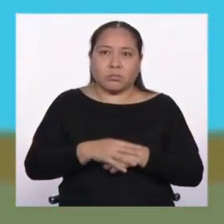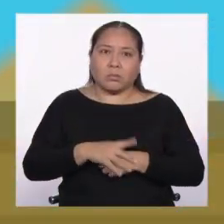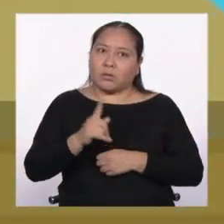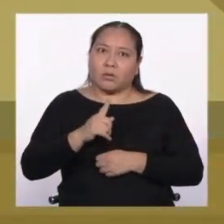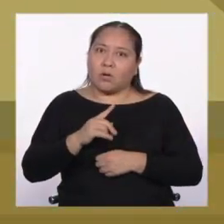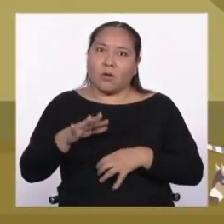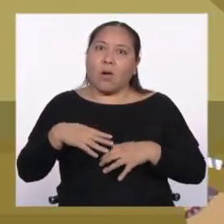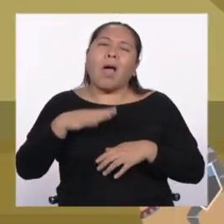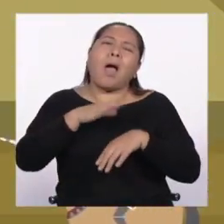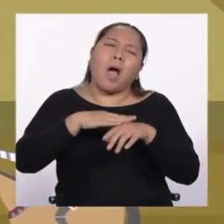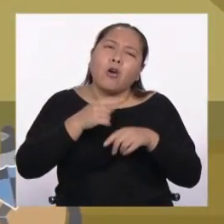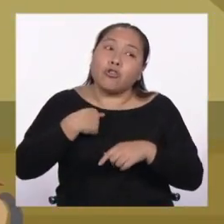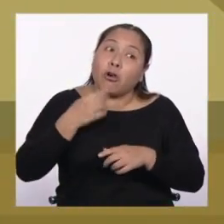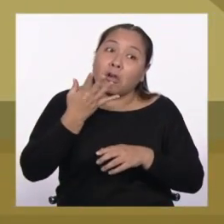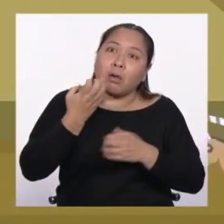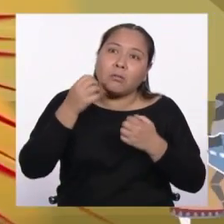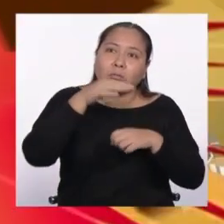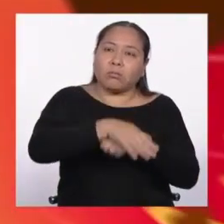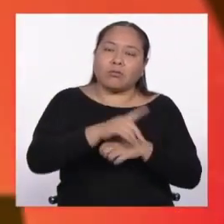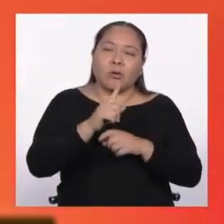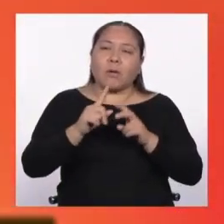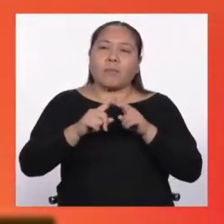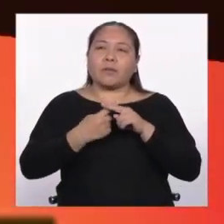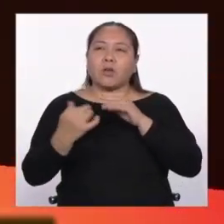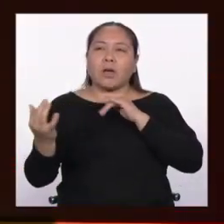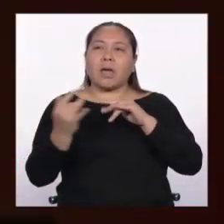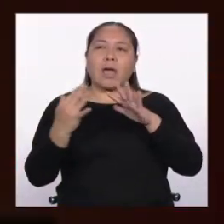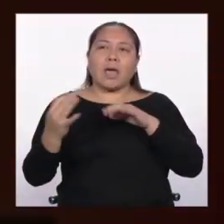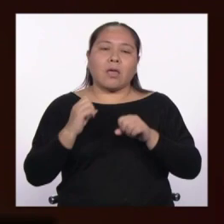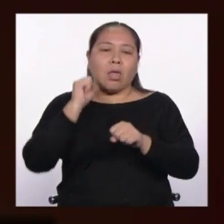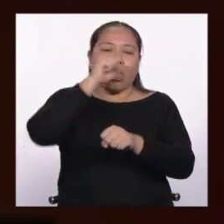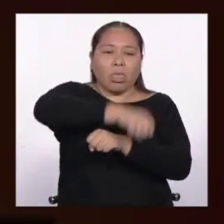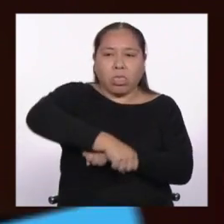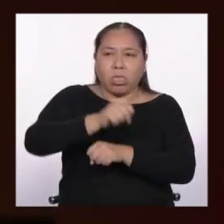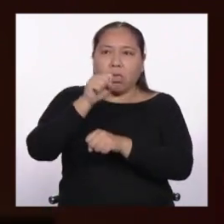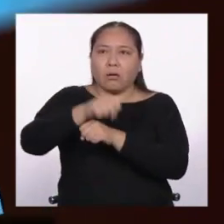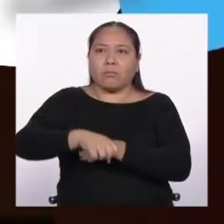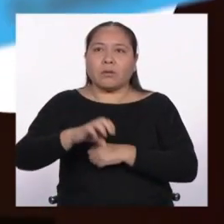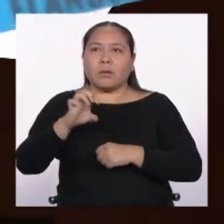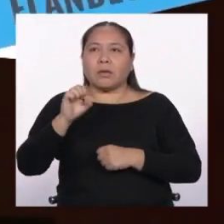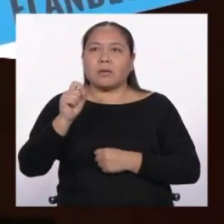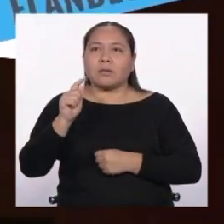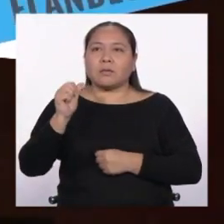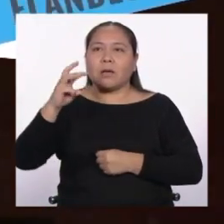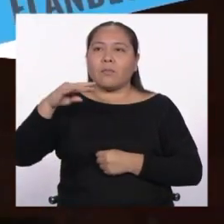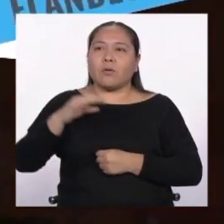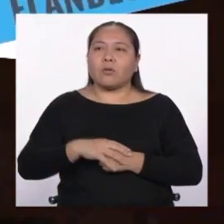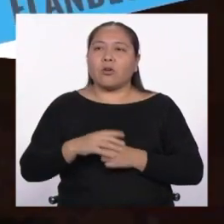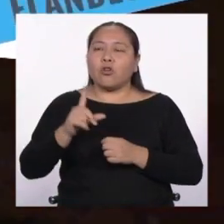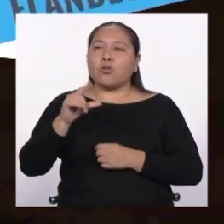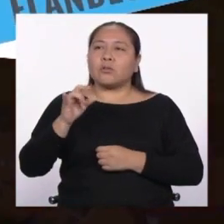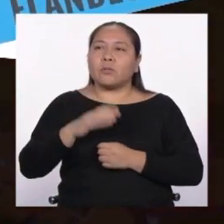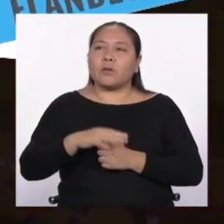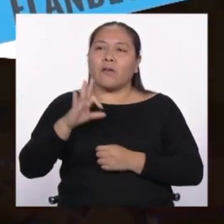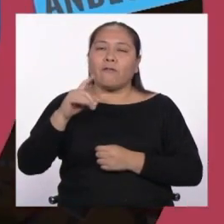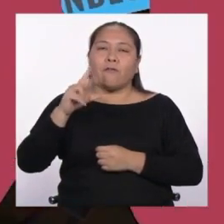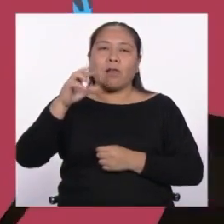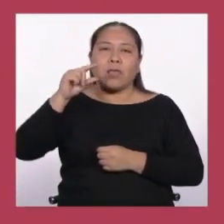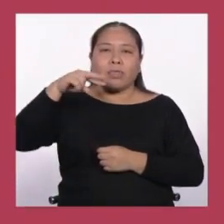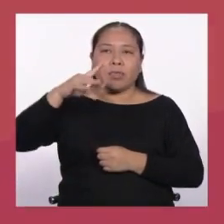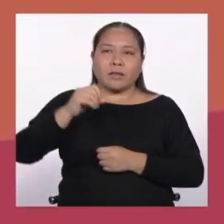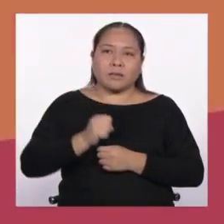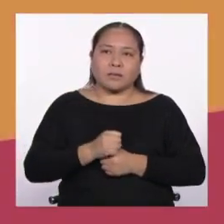lo iba a lograr. Así que inició varias guerras que le permitieron obtener ciudades como Estrasburgo, partes de Luxemburgo y Flandes.